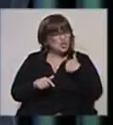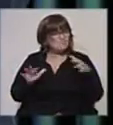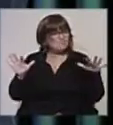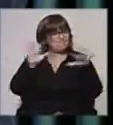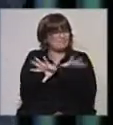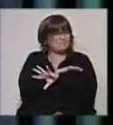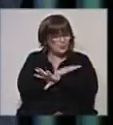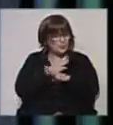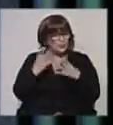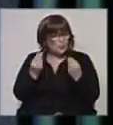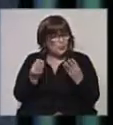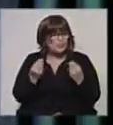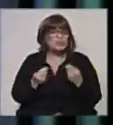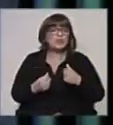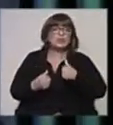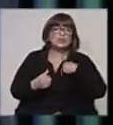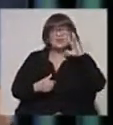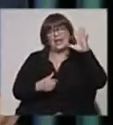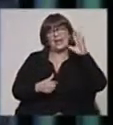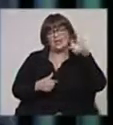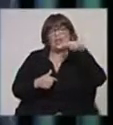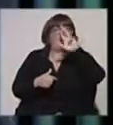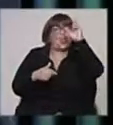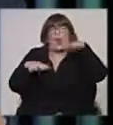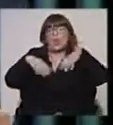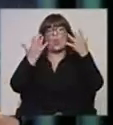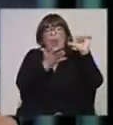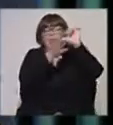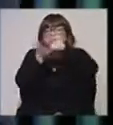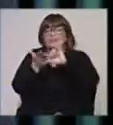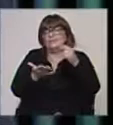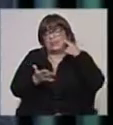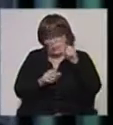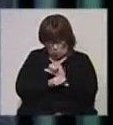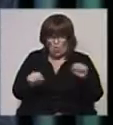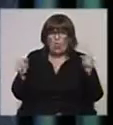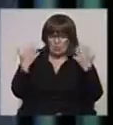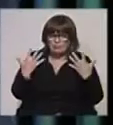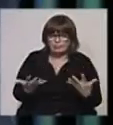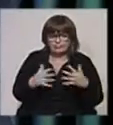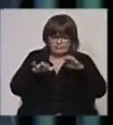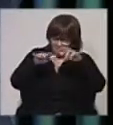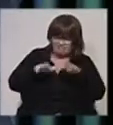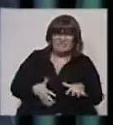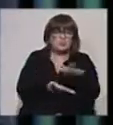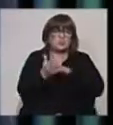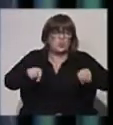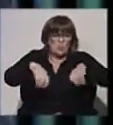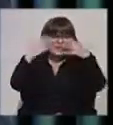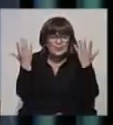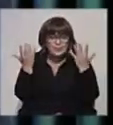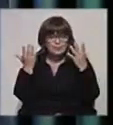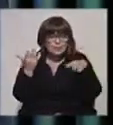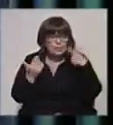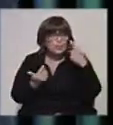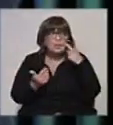decía, desde Uruguay o desde el país que sea, uno puede escribir sobre cualquier realidad, ¿no? Después me di cuenta